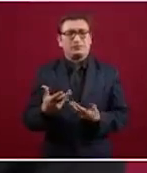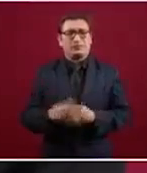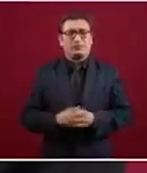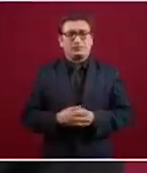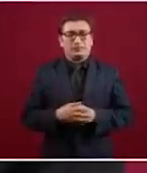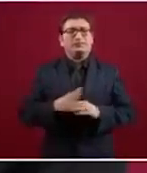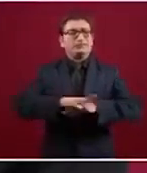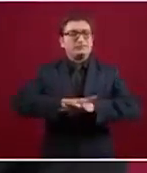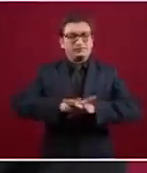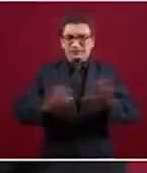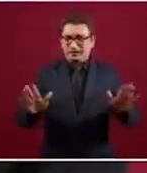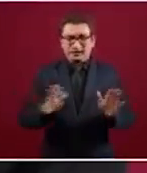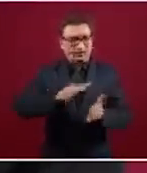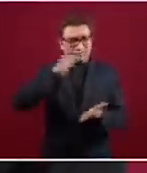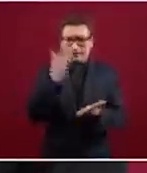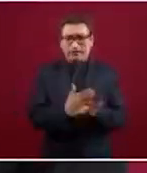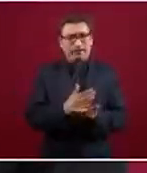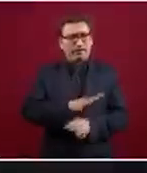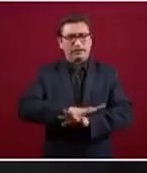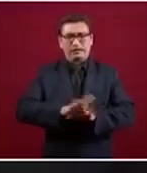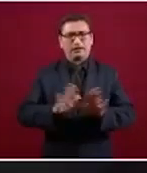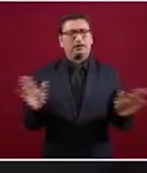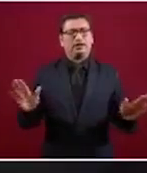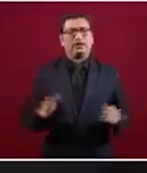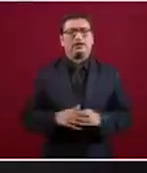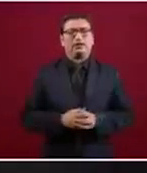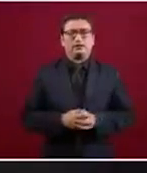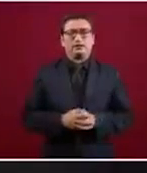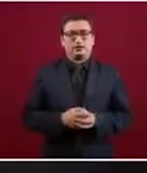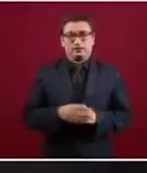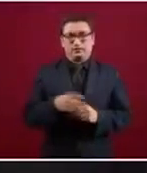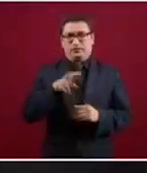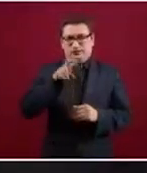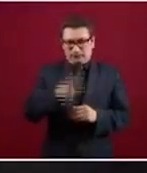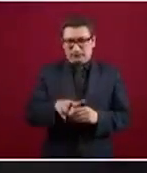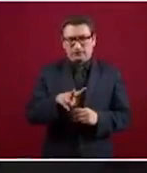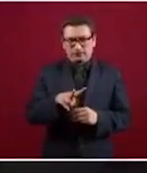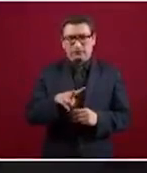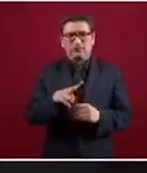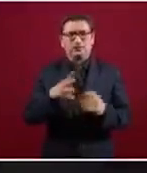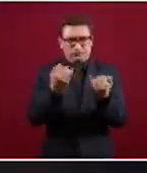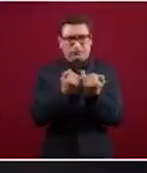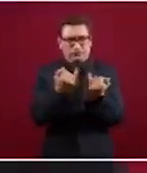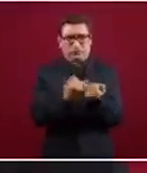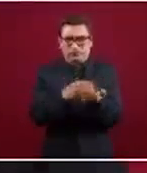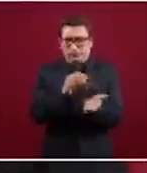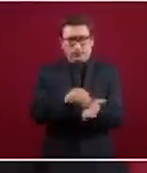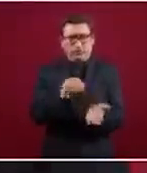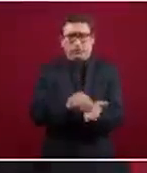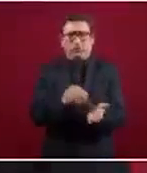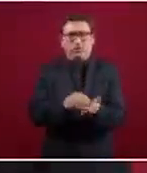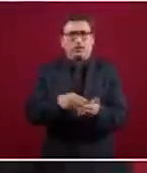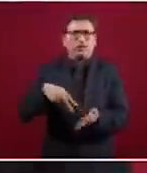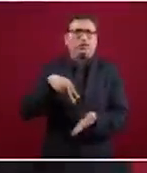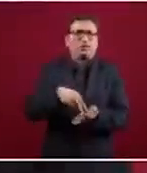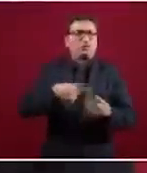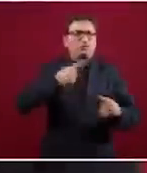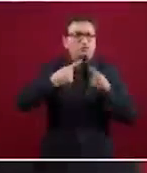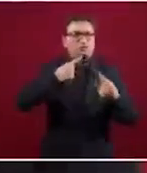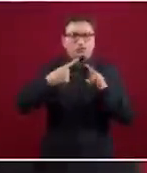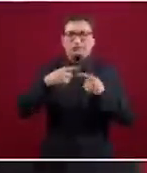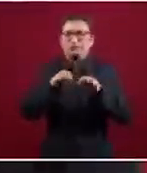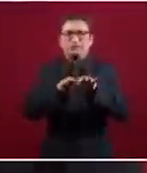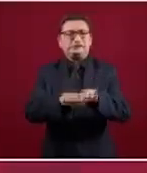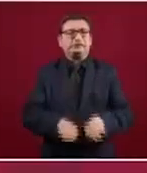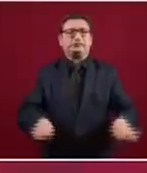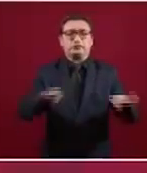ya es tiempo también si incluso aún con este diálogo tan importante